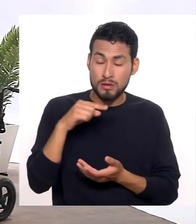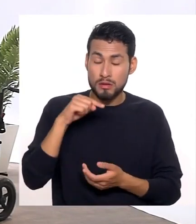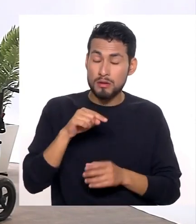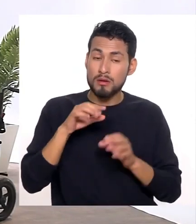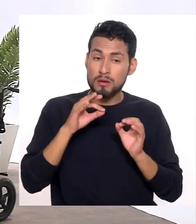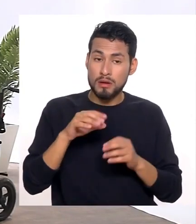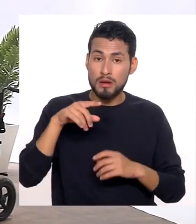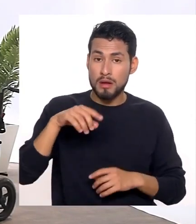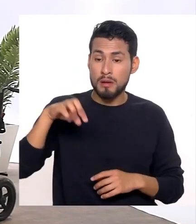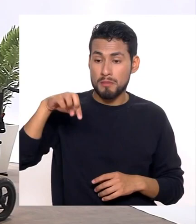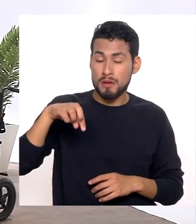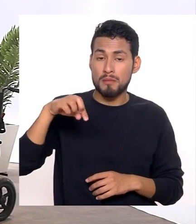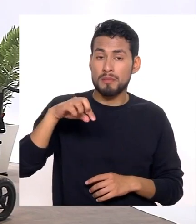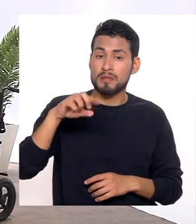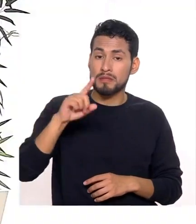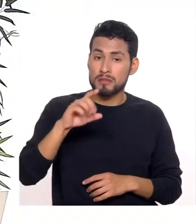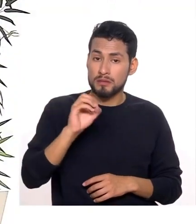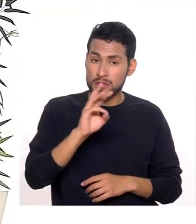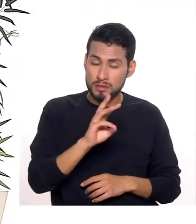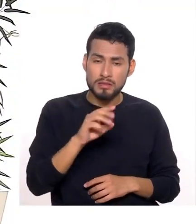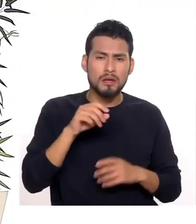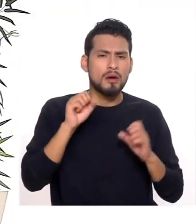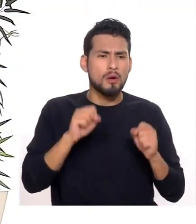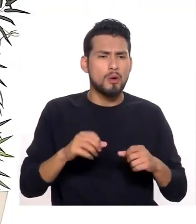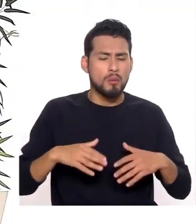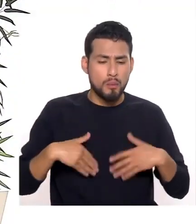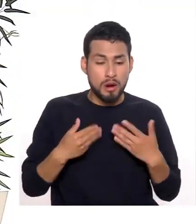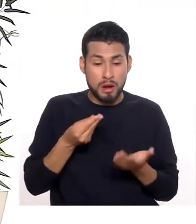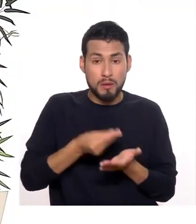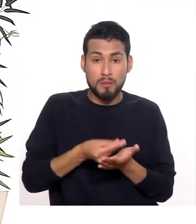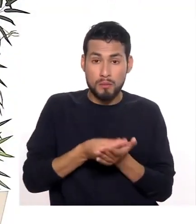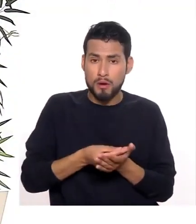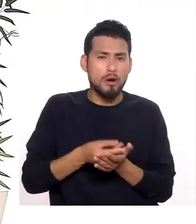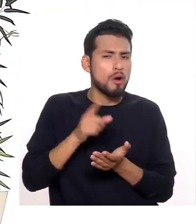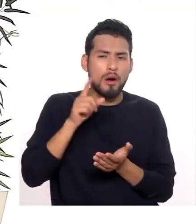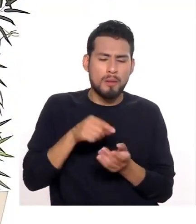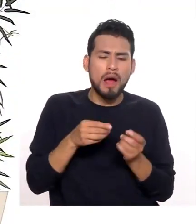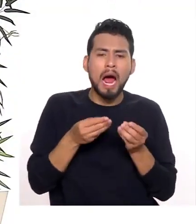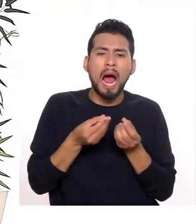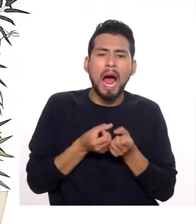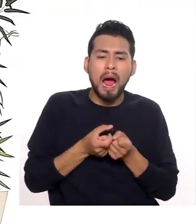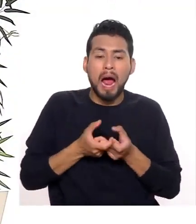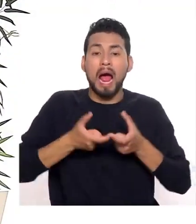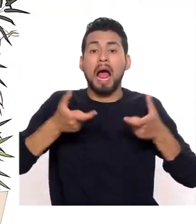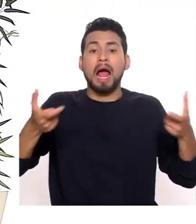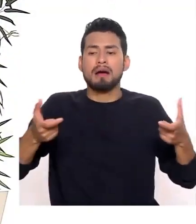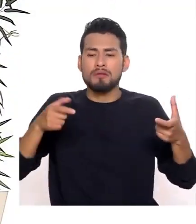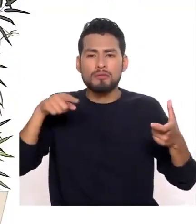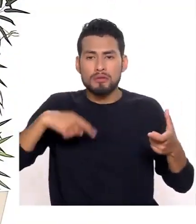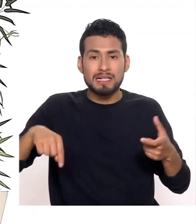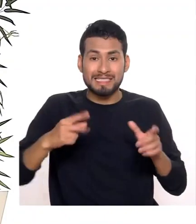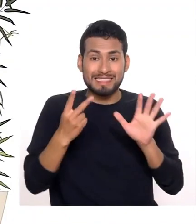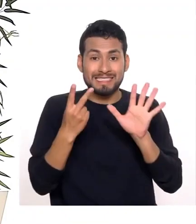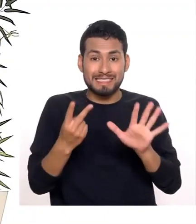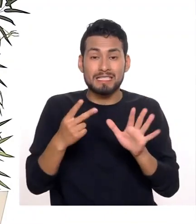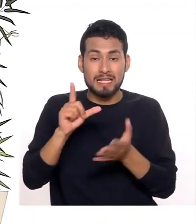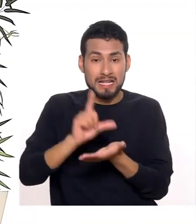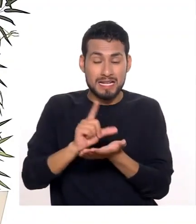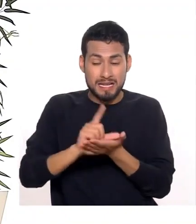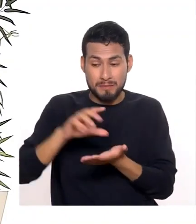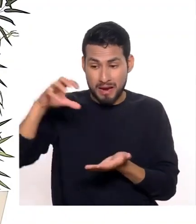a través del PP 106, ampliara esas plazas para que las 7 UGELs de